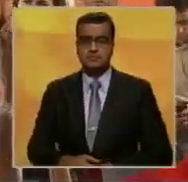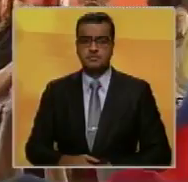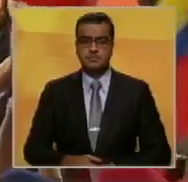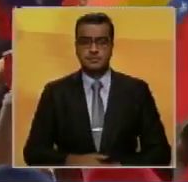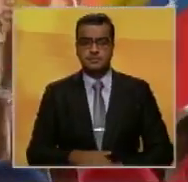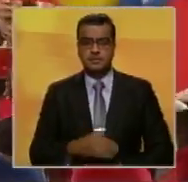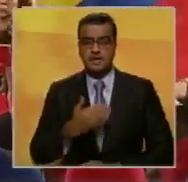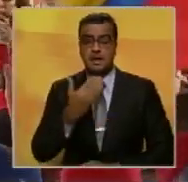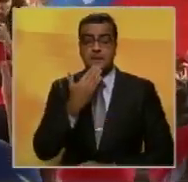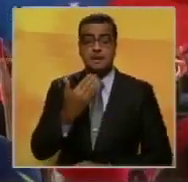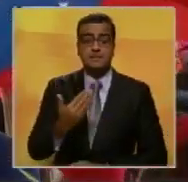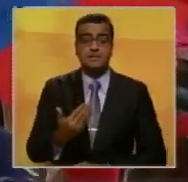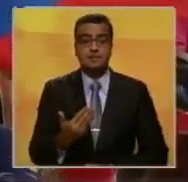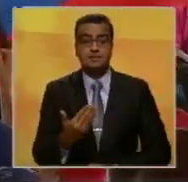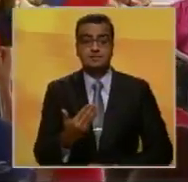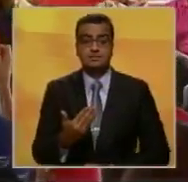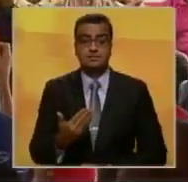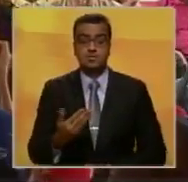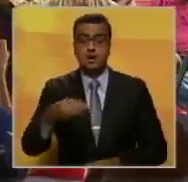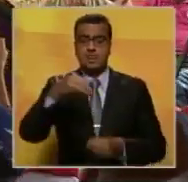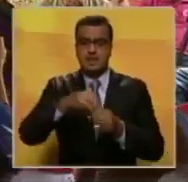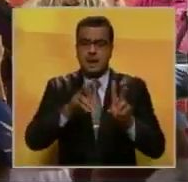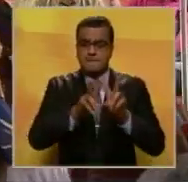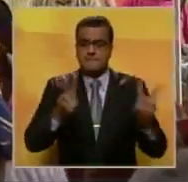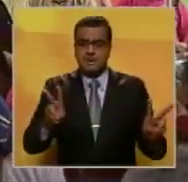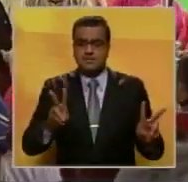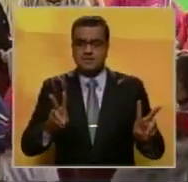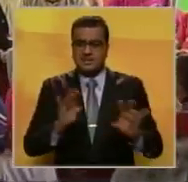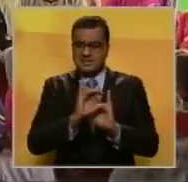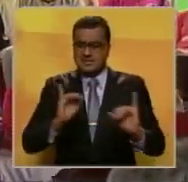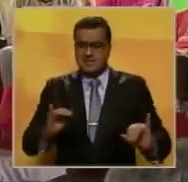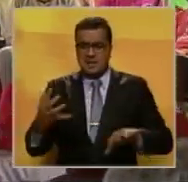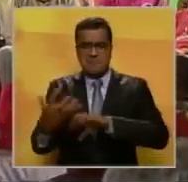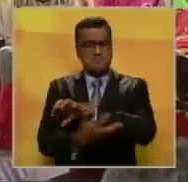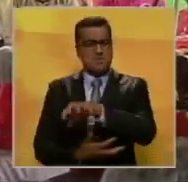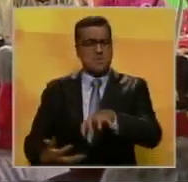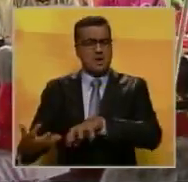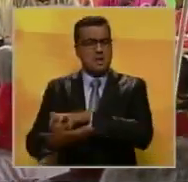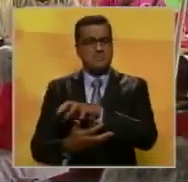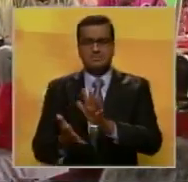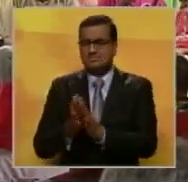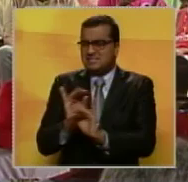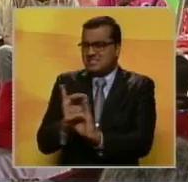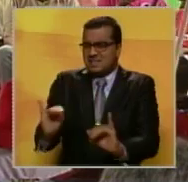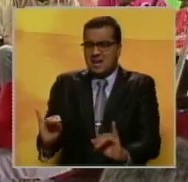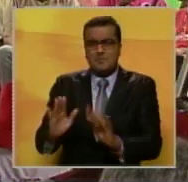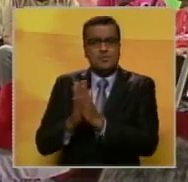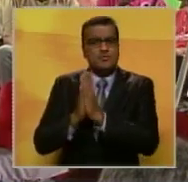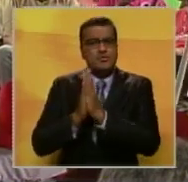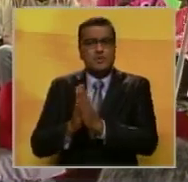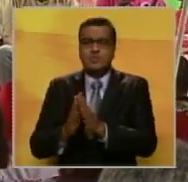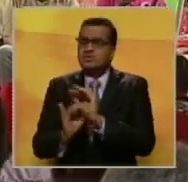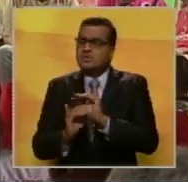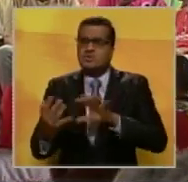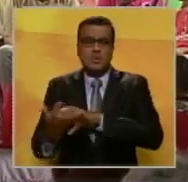un chance a la paz, que frene la escalada de violencia,